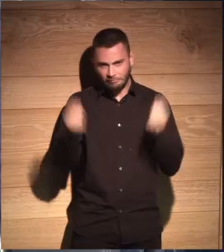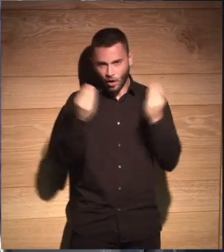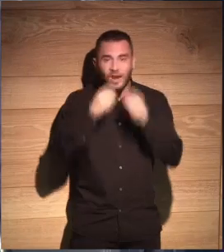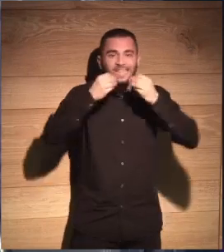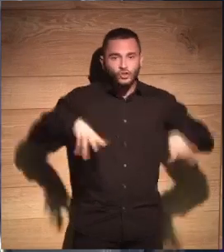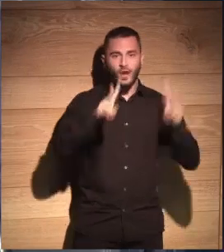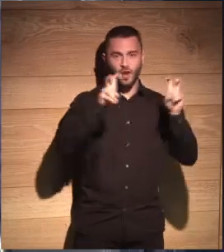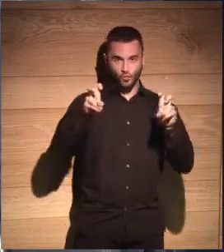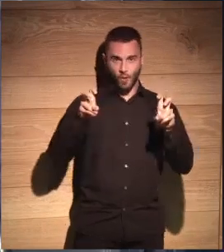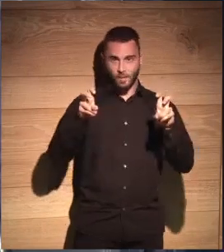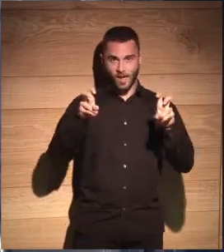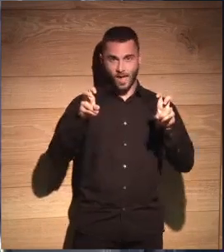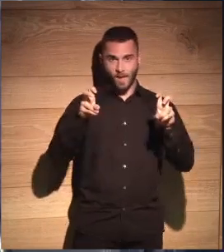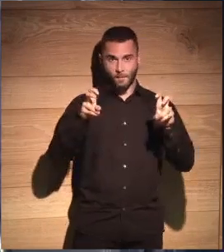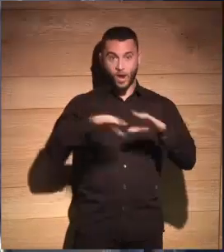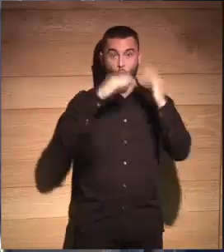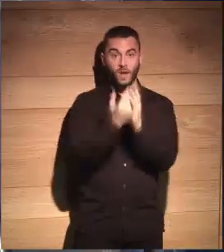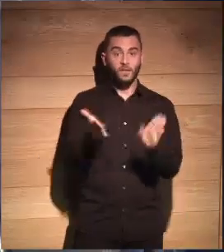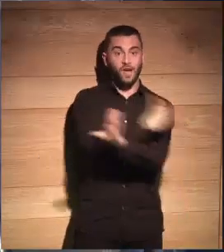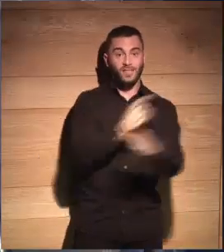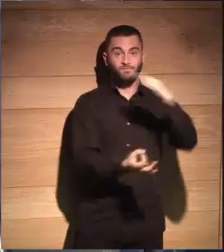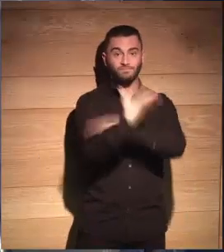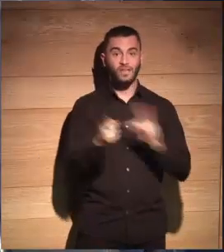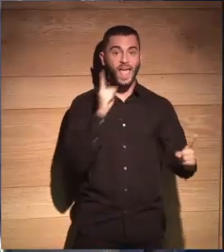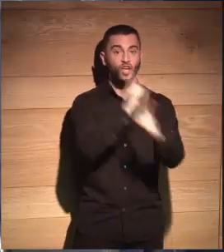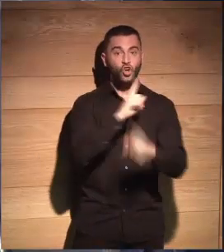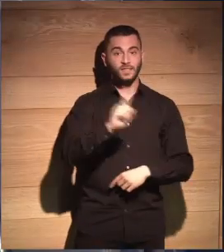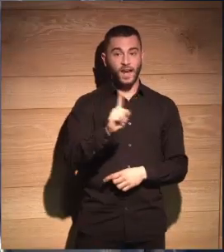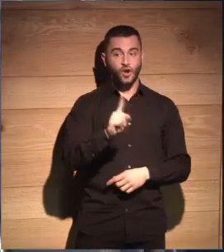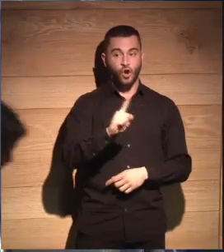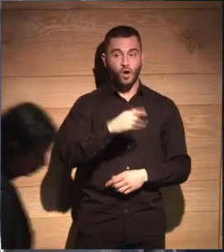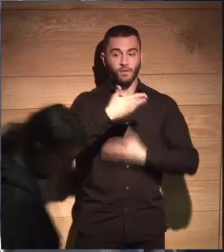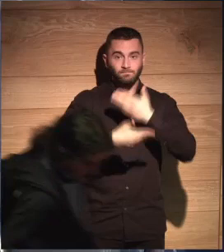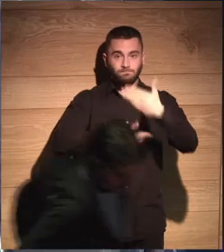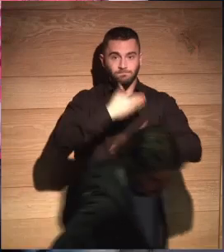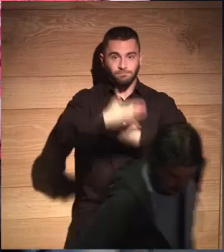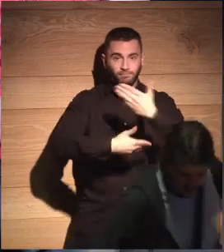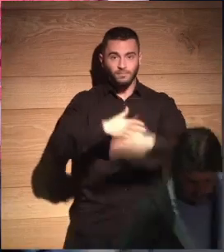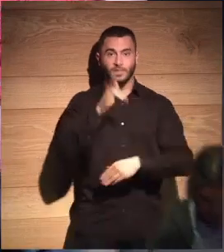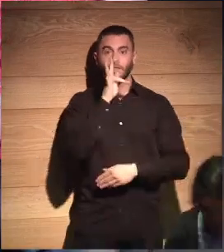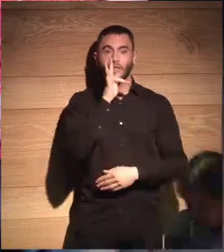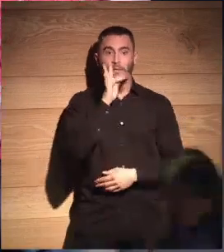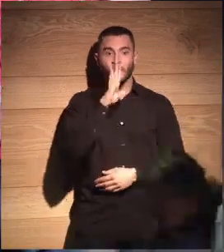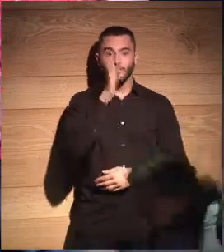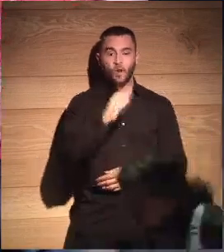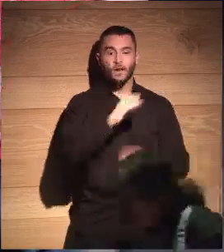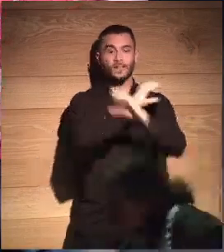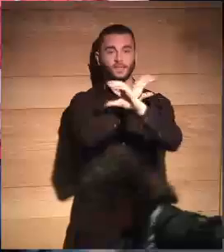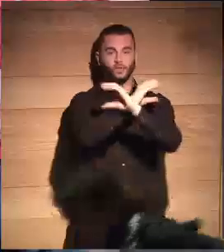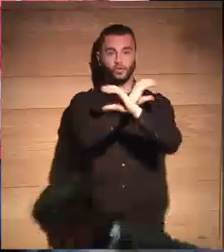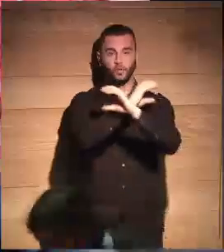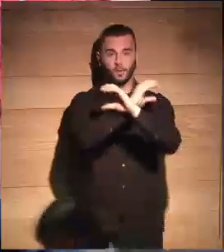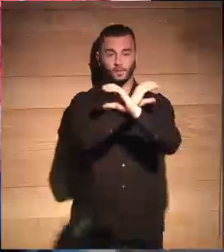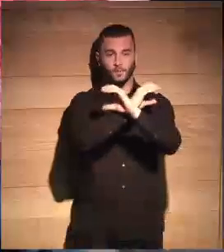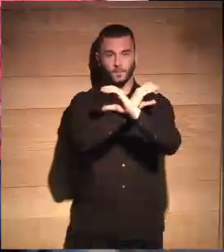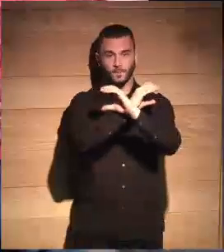que no entre en contradicción con el universo que ya está establecido y todavía en desarrollo de la serie de cómics. Porque además es un universo muy